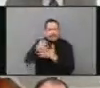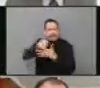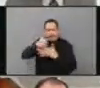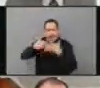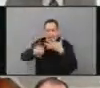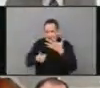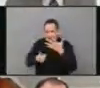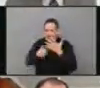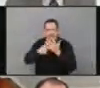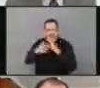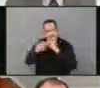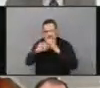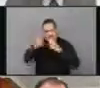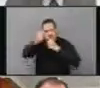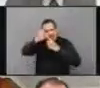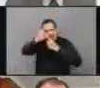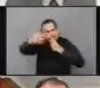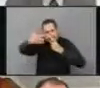que teníamos que